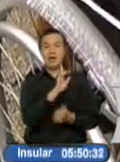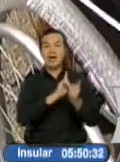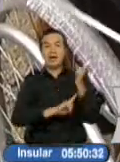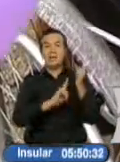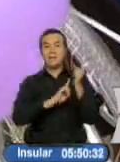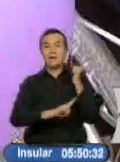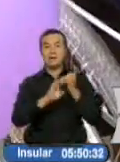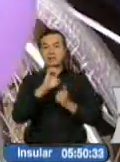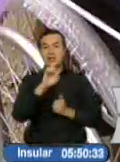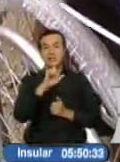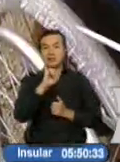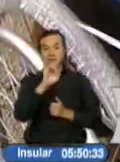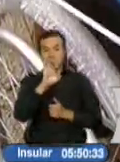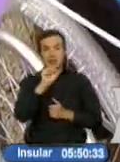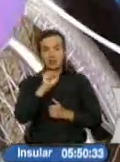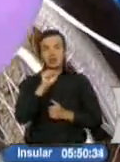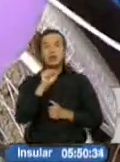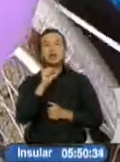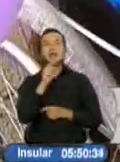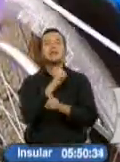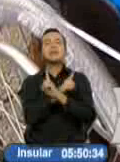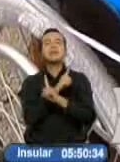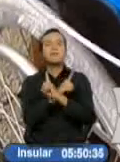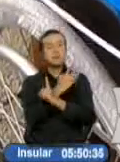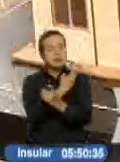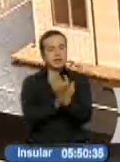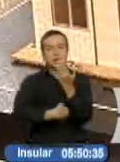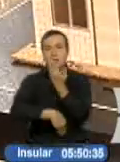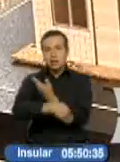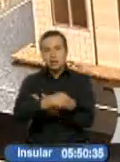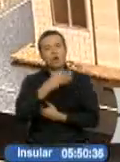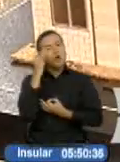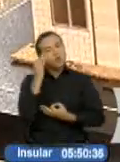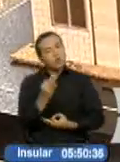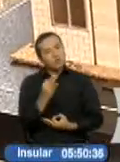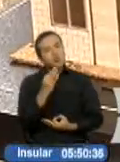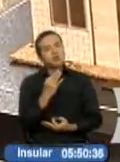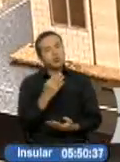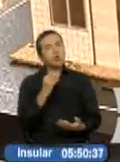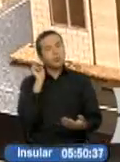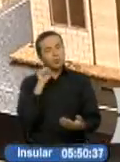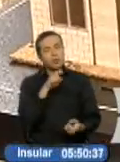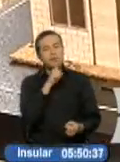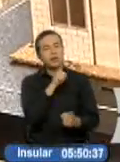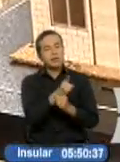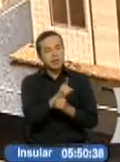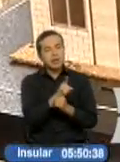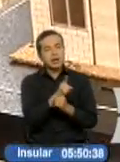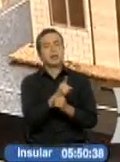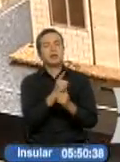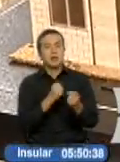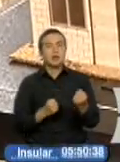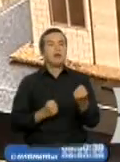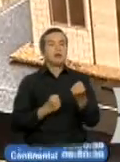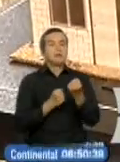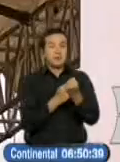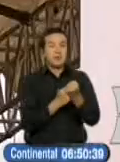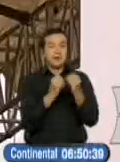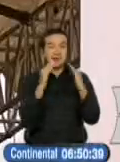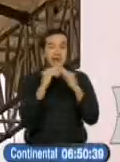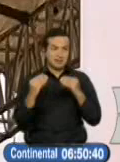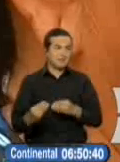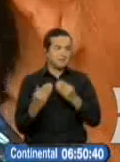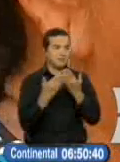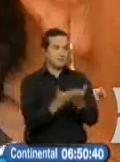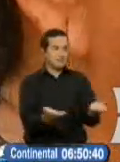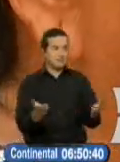motriz, serán las beneficiarias de una de las primeras viviendas que se construirán en Puerto Viejo, provincia de Manabí, dentro del plan denominado Casa para